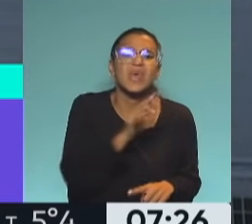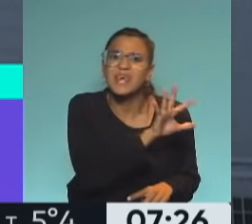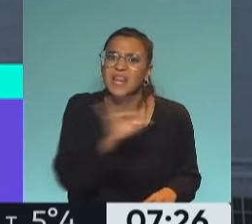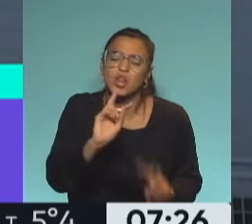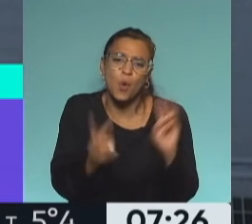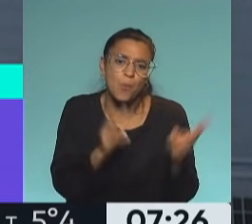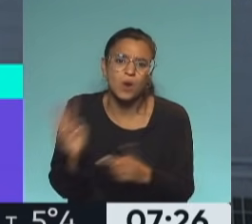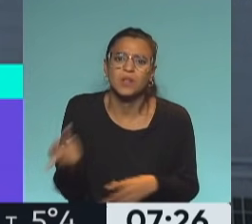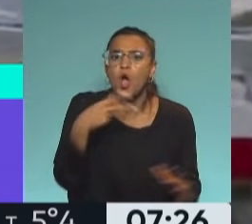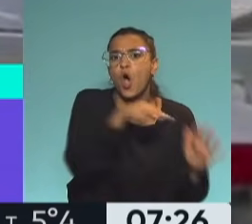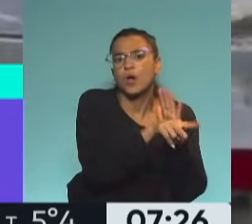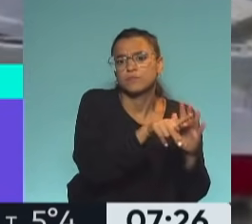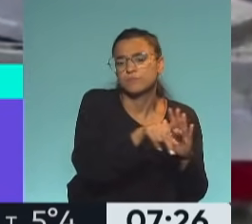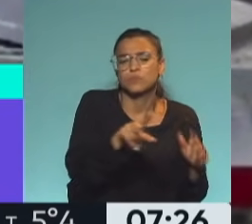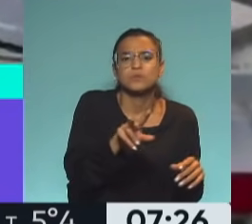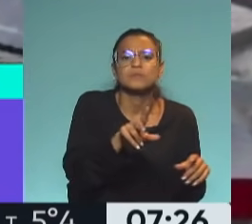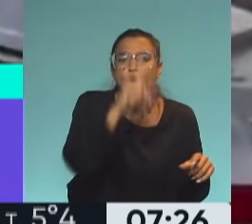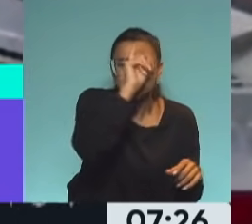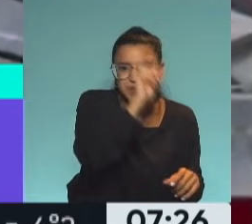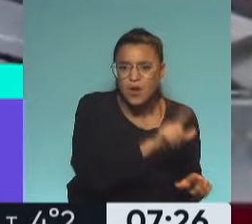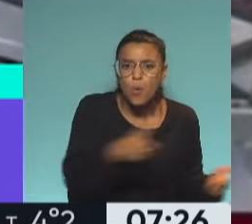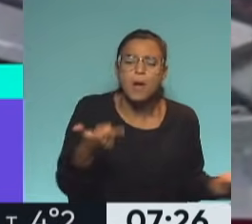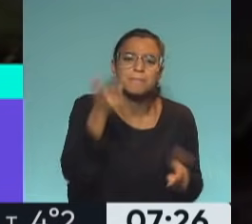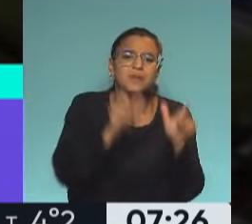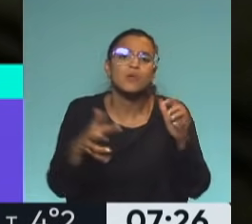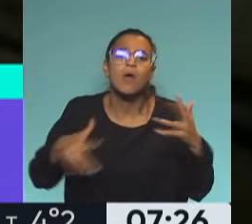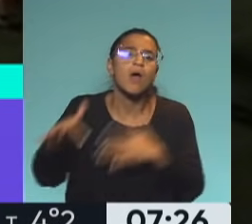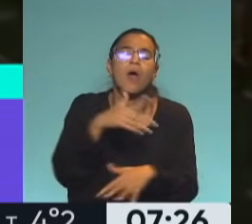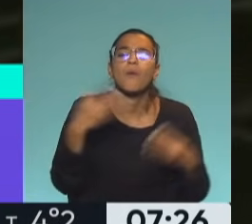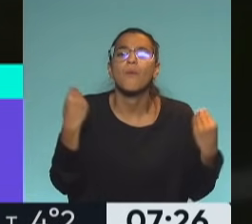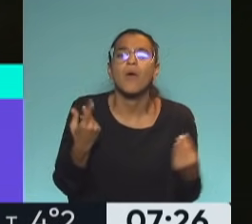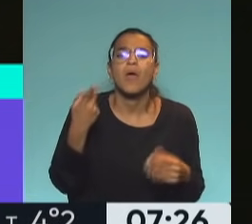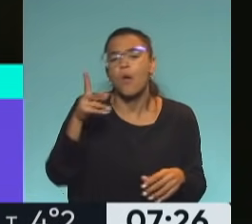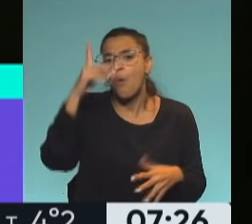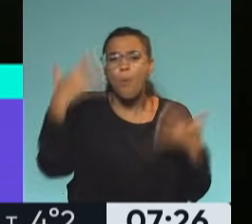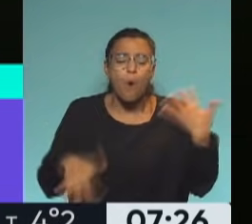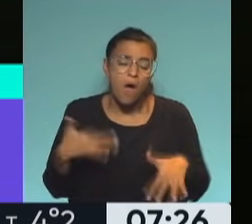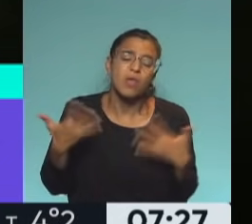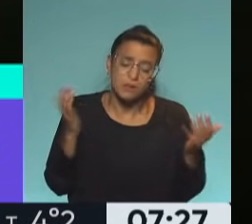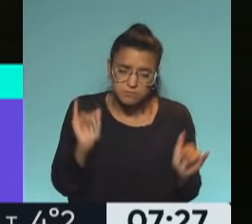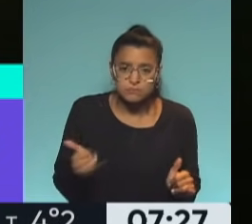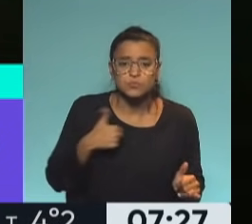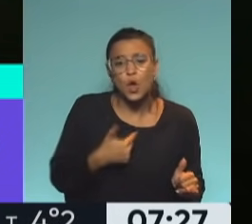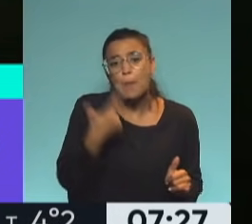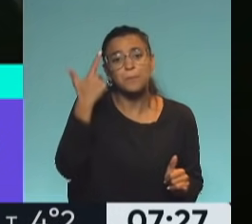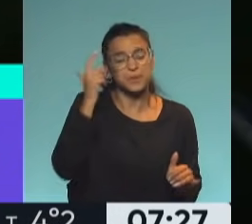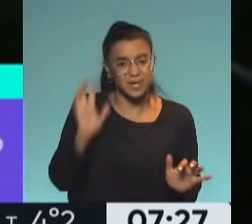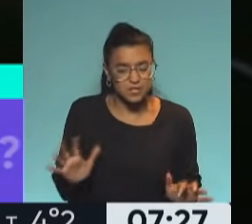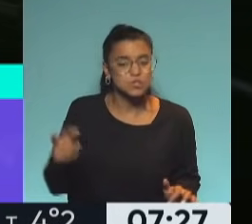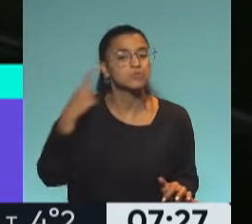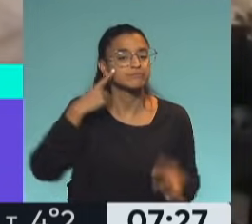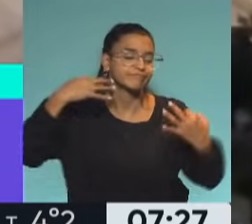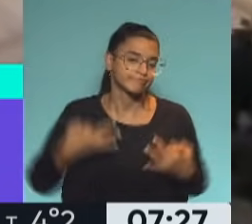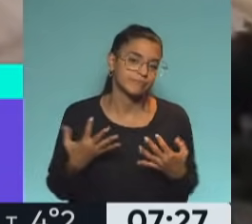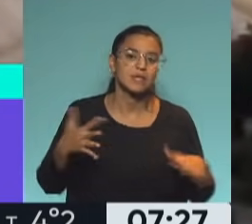que no tenés una cama en un hospital. Completamente de acuerdo. Y la gente está dando vueltas para ver dónde se tira en una guardia. Yo creo que es el sentido